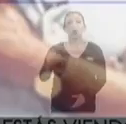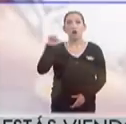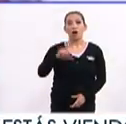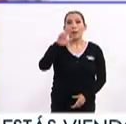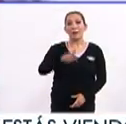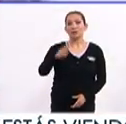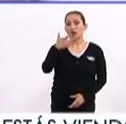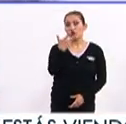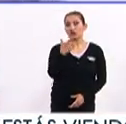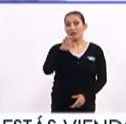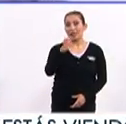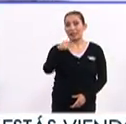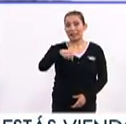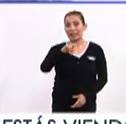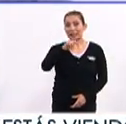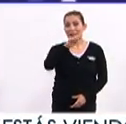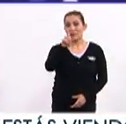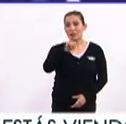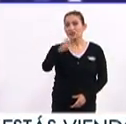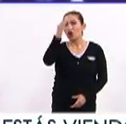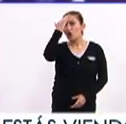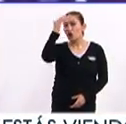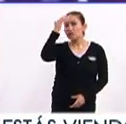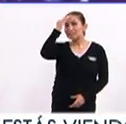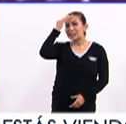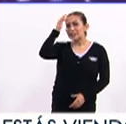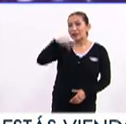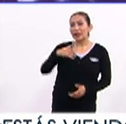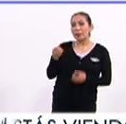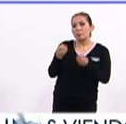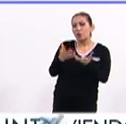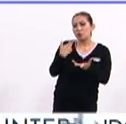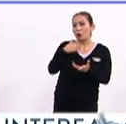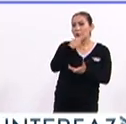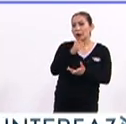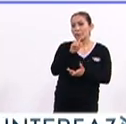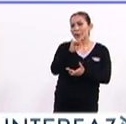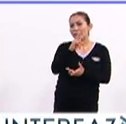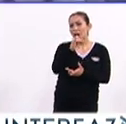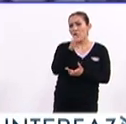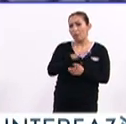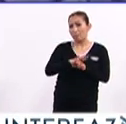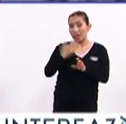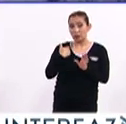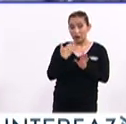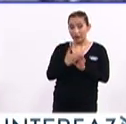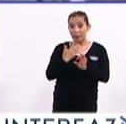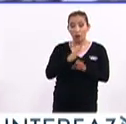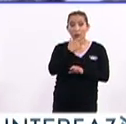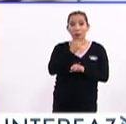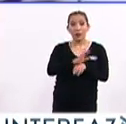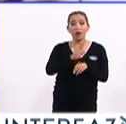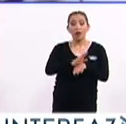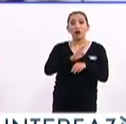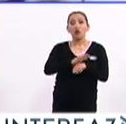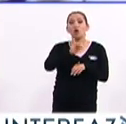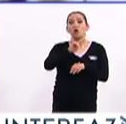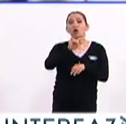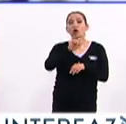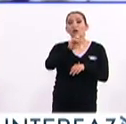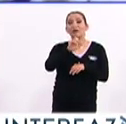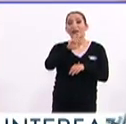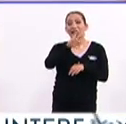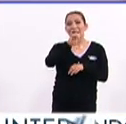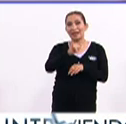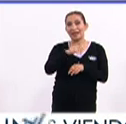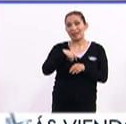Hoy, martes 8 de enero en Interfaz, conoce la aportación de uno de los pedagogos más destacados de nuestros tiempos, el brasileño Julio Freire, en nuestro